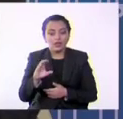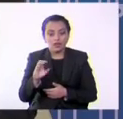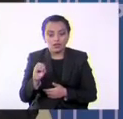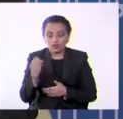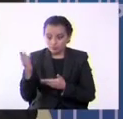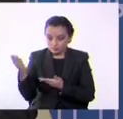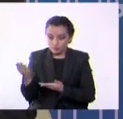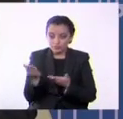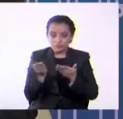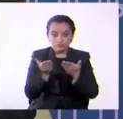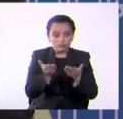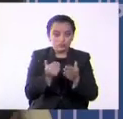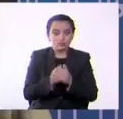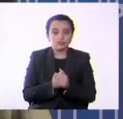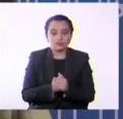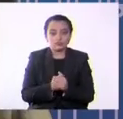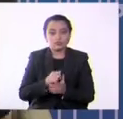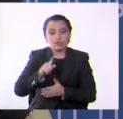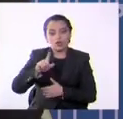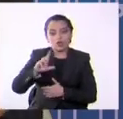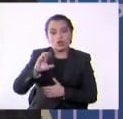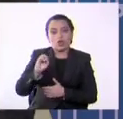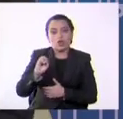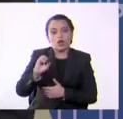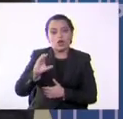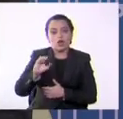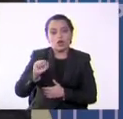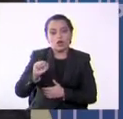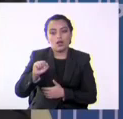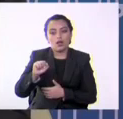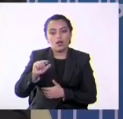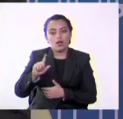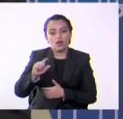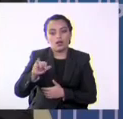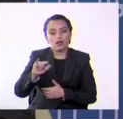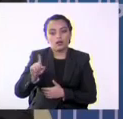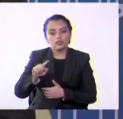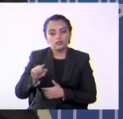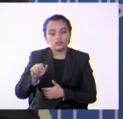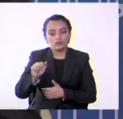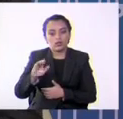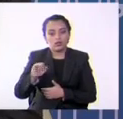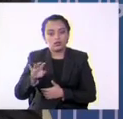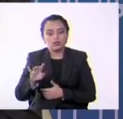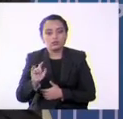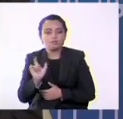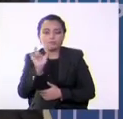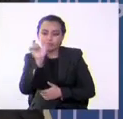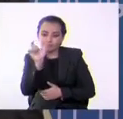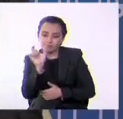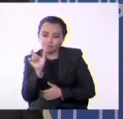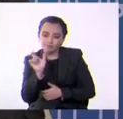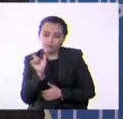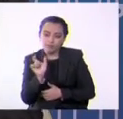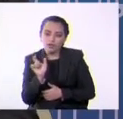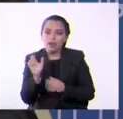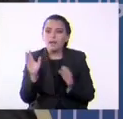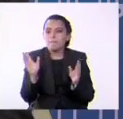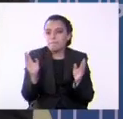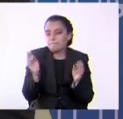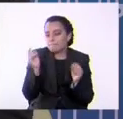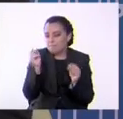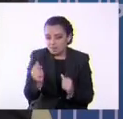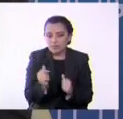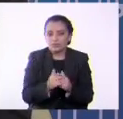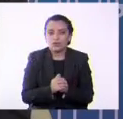definir el término de glocalización, pero podríamos decir un concepto breve que la glocalización consiste